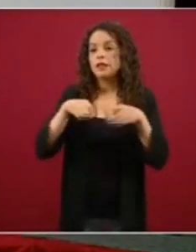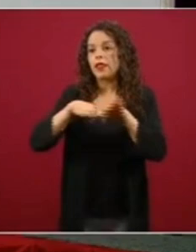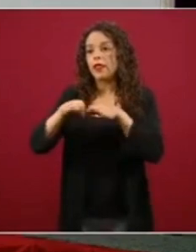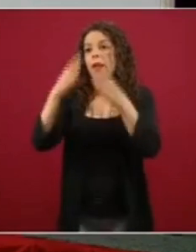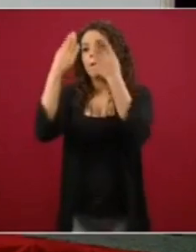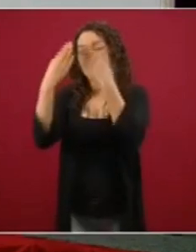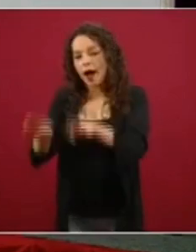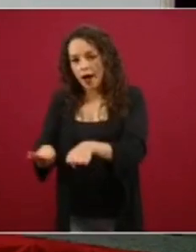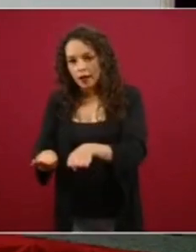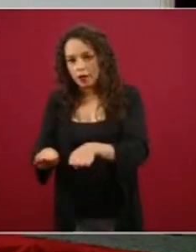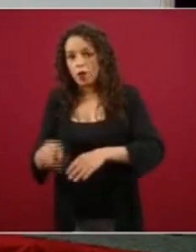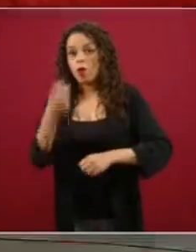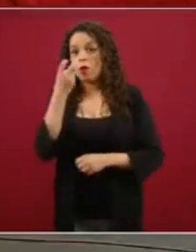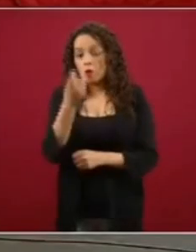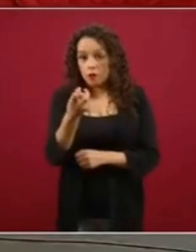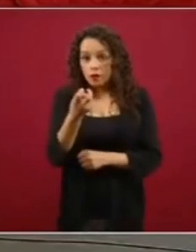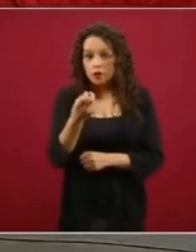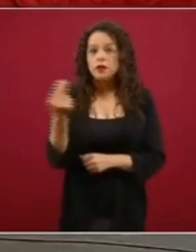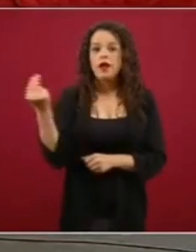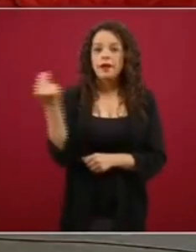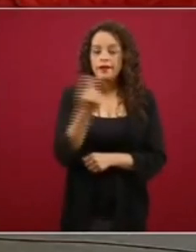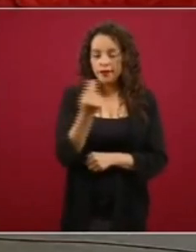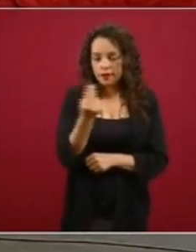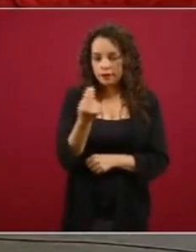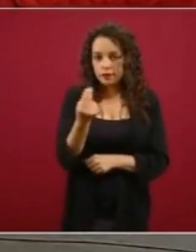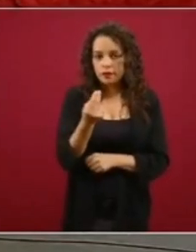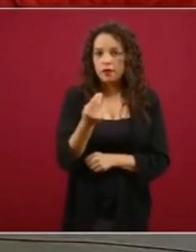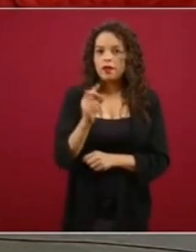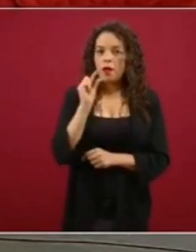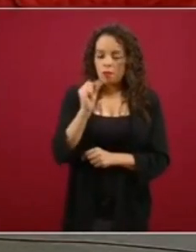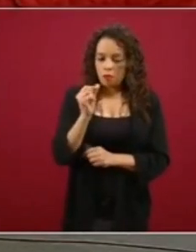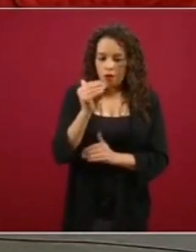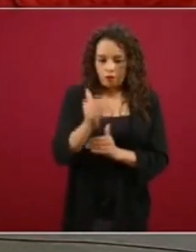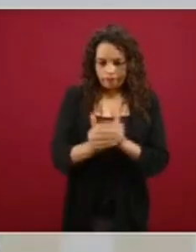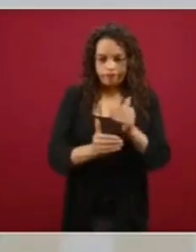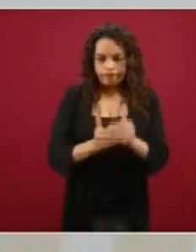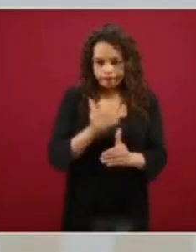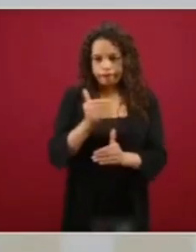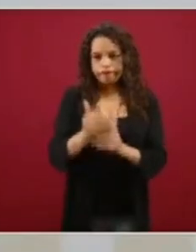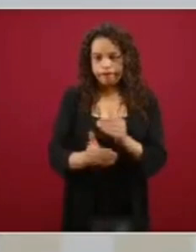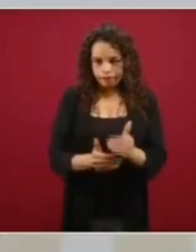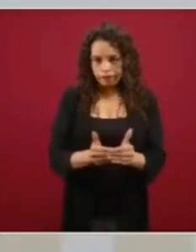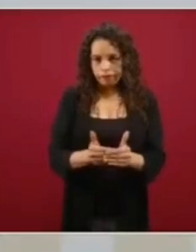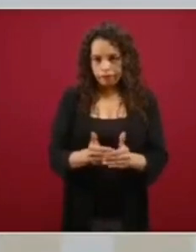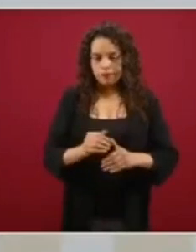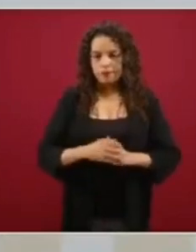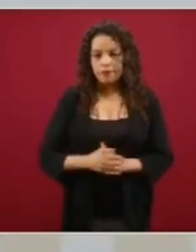y todo esto lleva un ritmo. El ritmo no ha dejado de aumentar y…